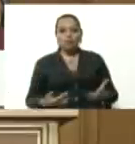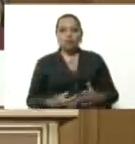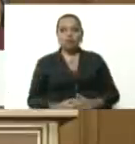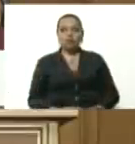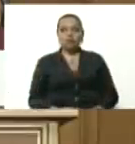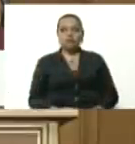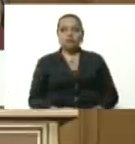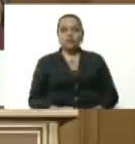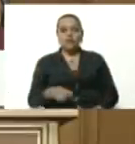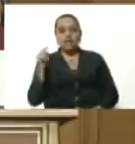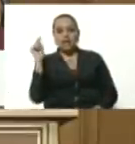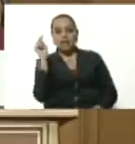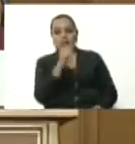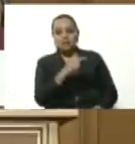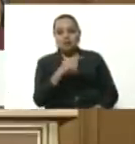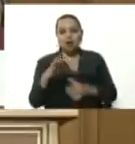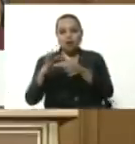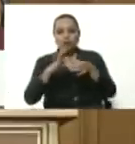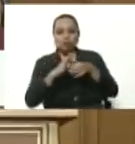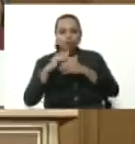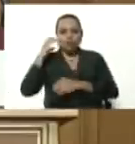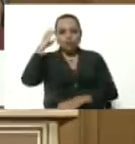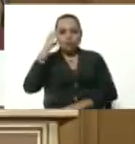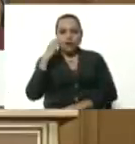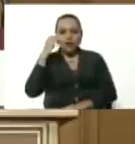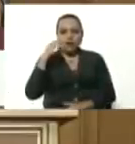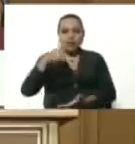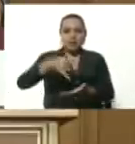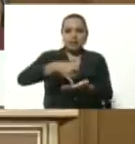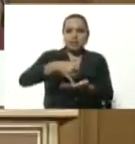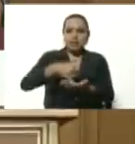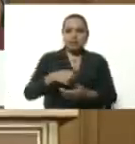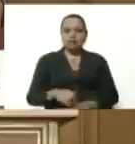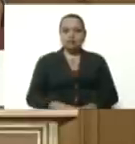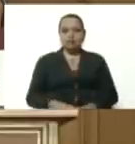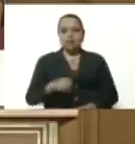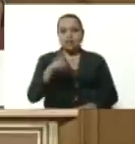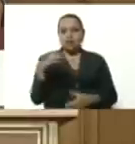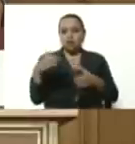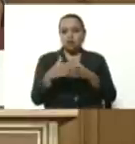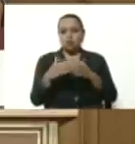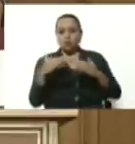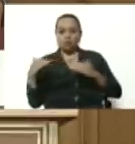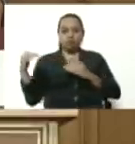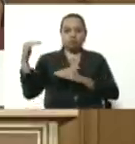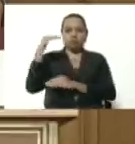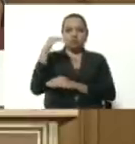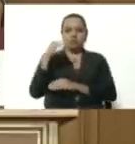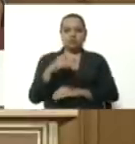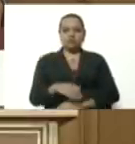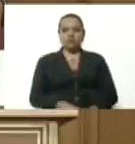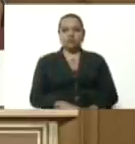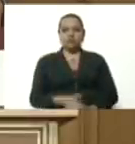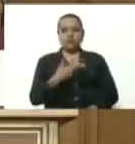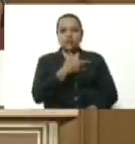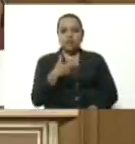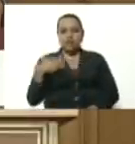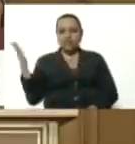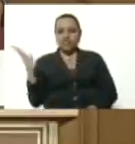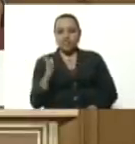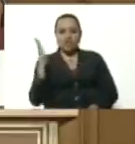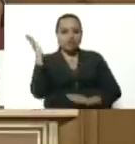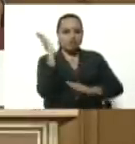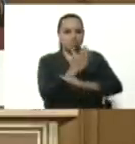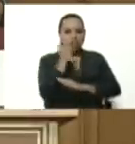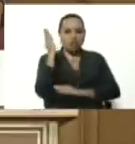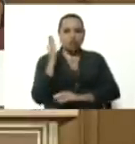es esa Unión Europea decadente, esa élite supremacista decadente, la que quiere venir a sancionar